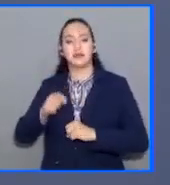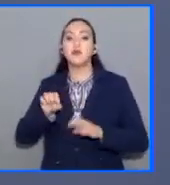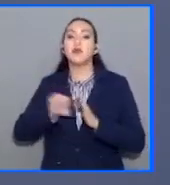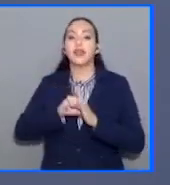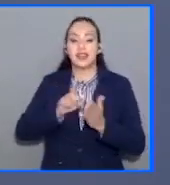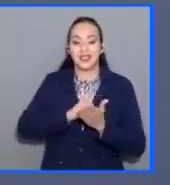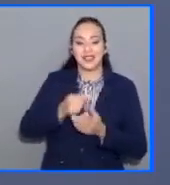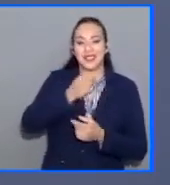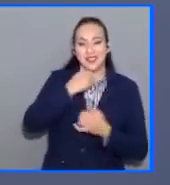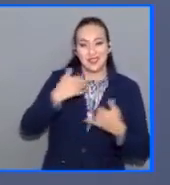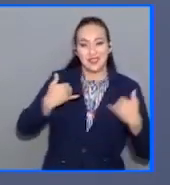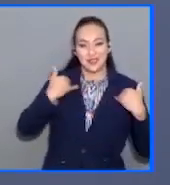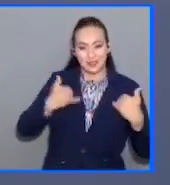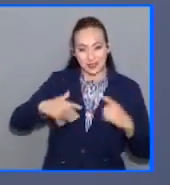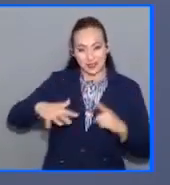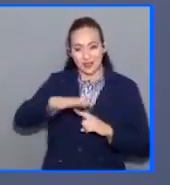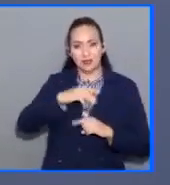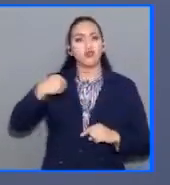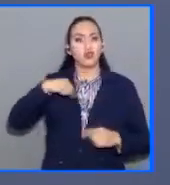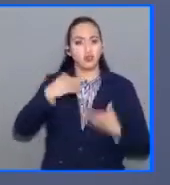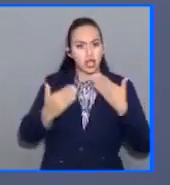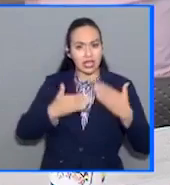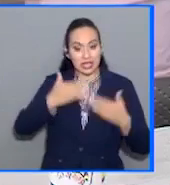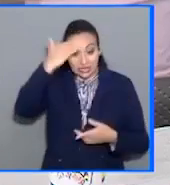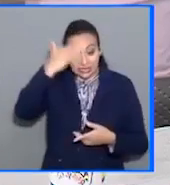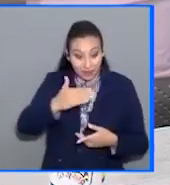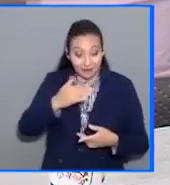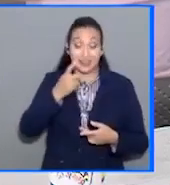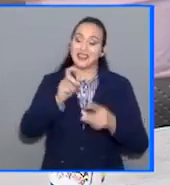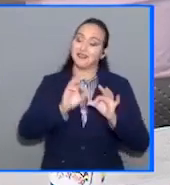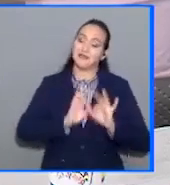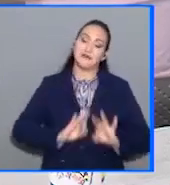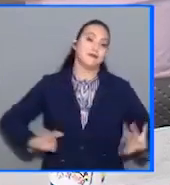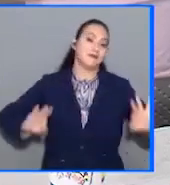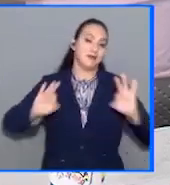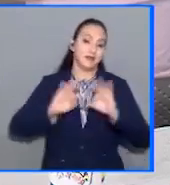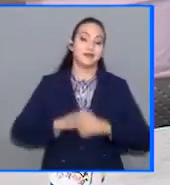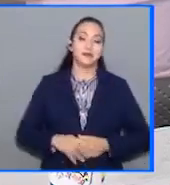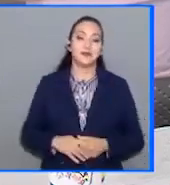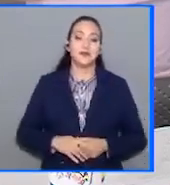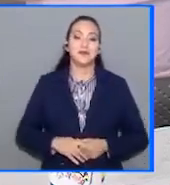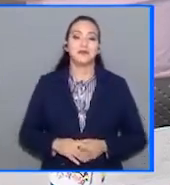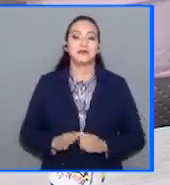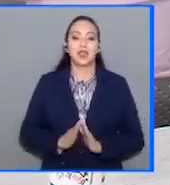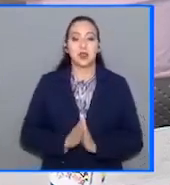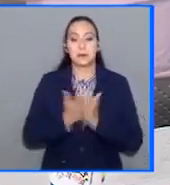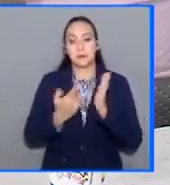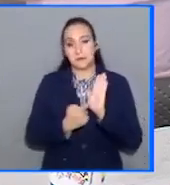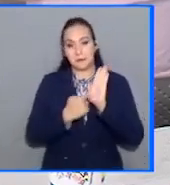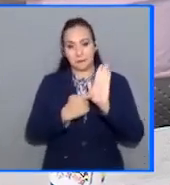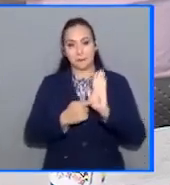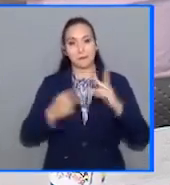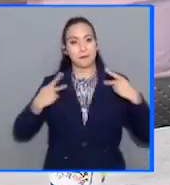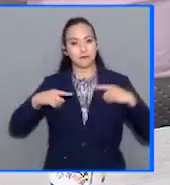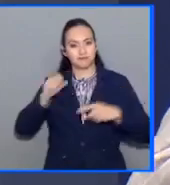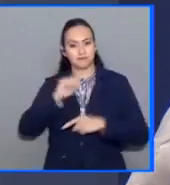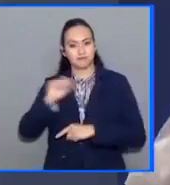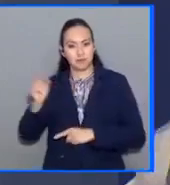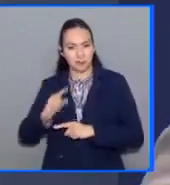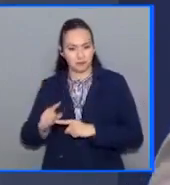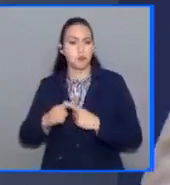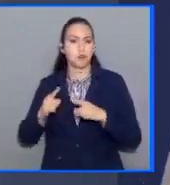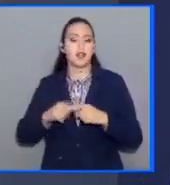en la jurisprudencia mexicana. En la presentación de la obra, académicos y especialistas propusieron impulsar